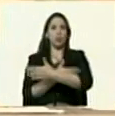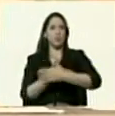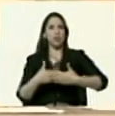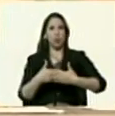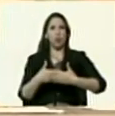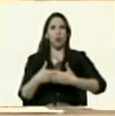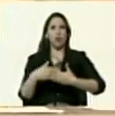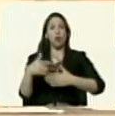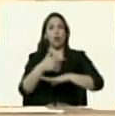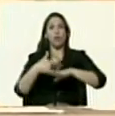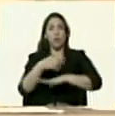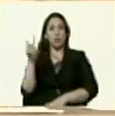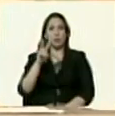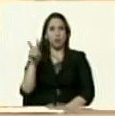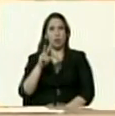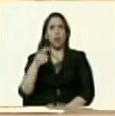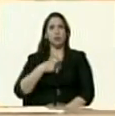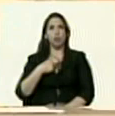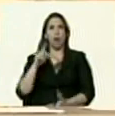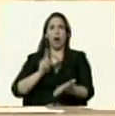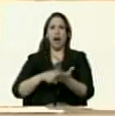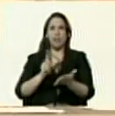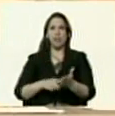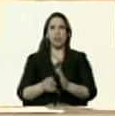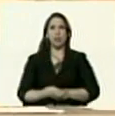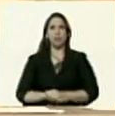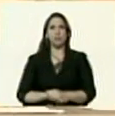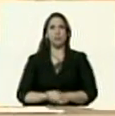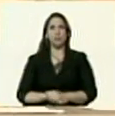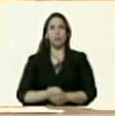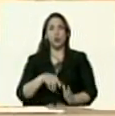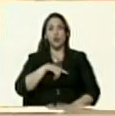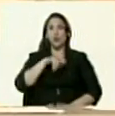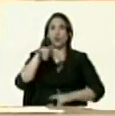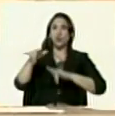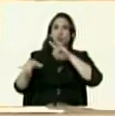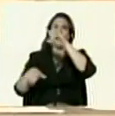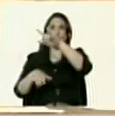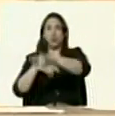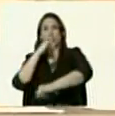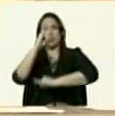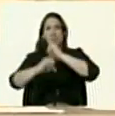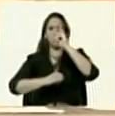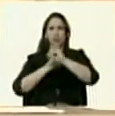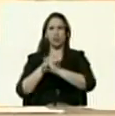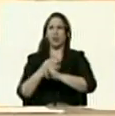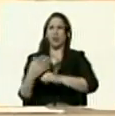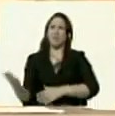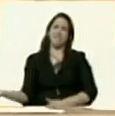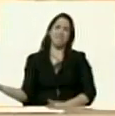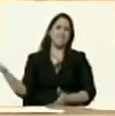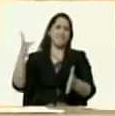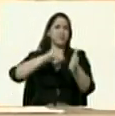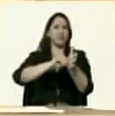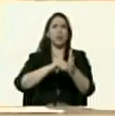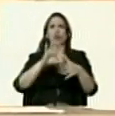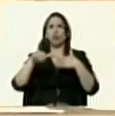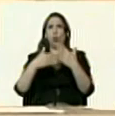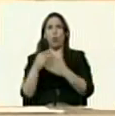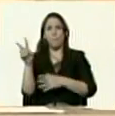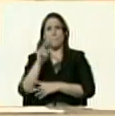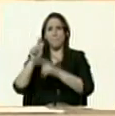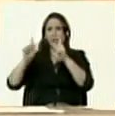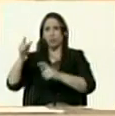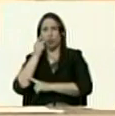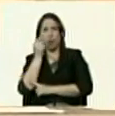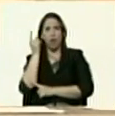yo alquilo en situación de leasing, que llaman, aviones a nivel internacional y me los traigo a todito, venezolanos y venezolanas